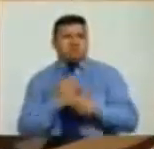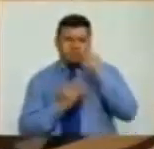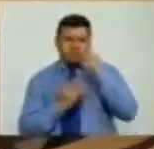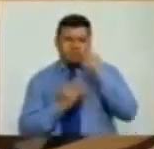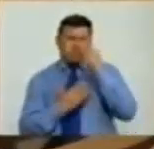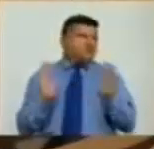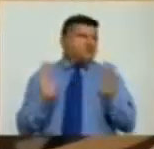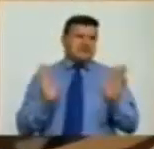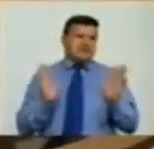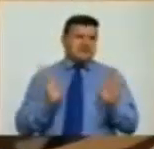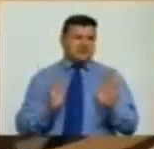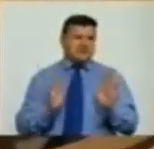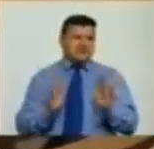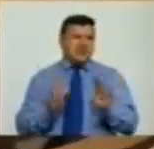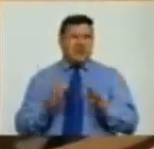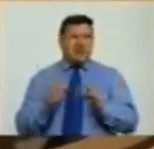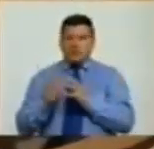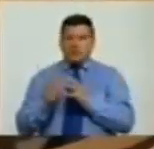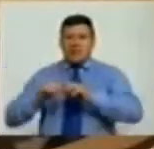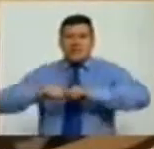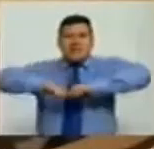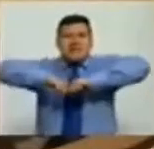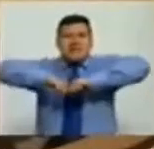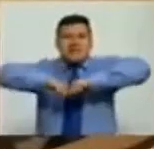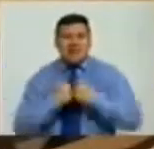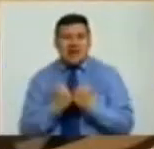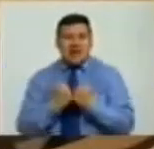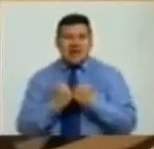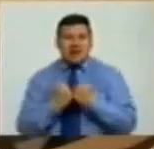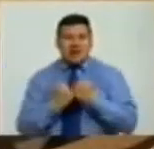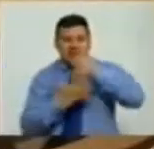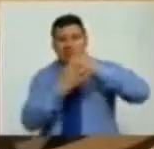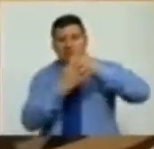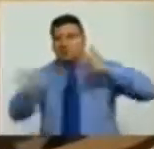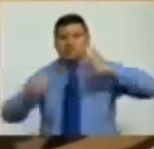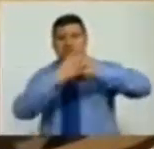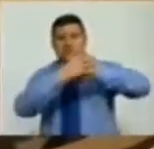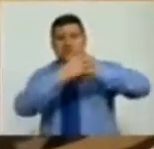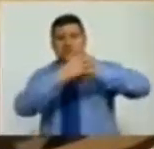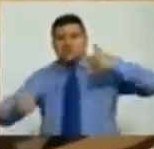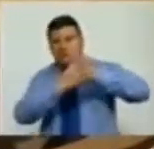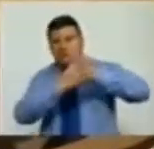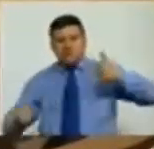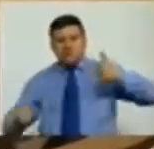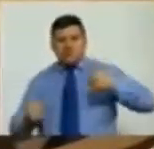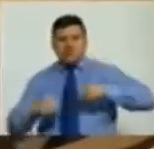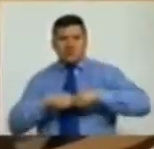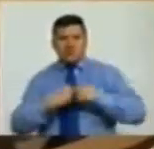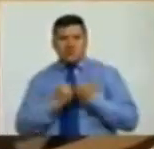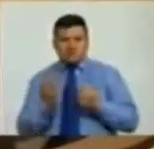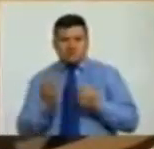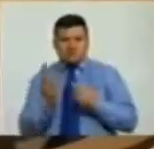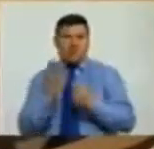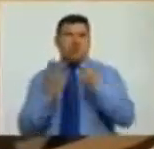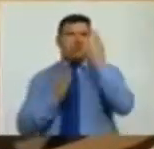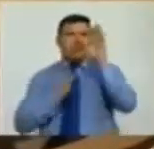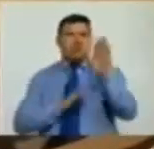de desmembramiento del territorio colombiano y en particular de la representación